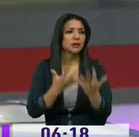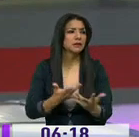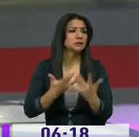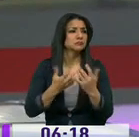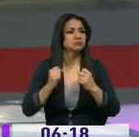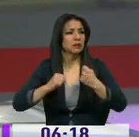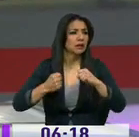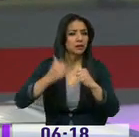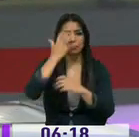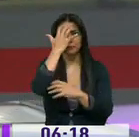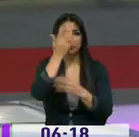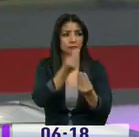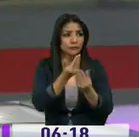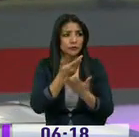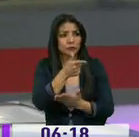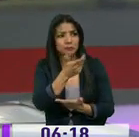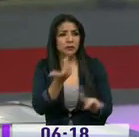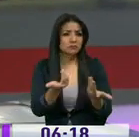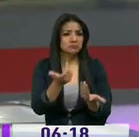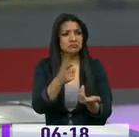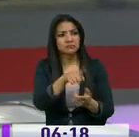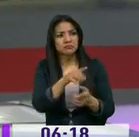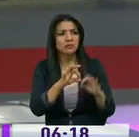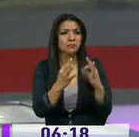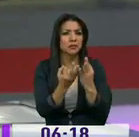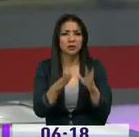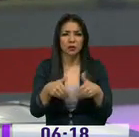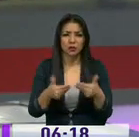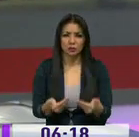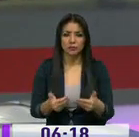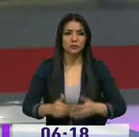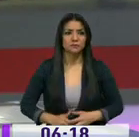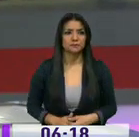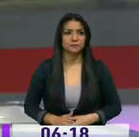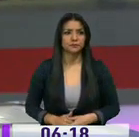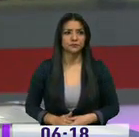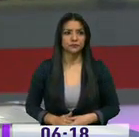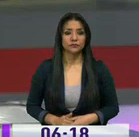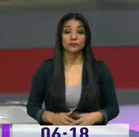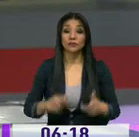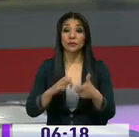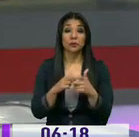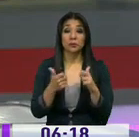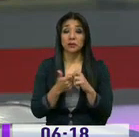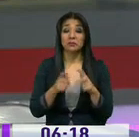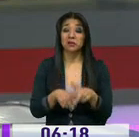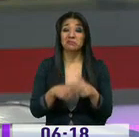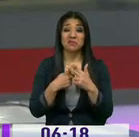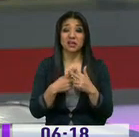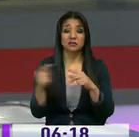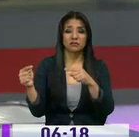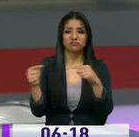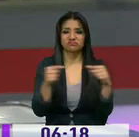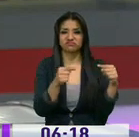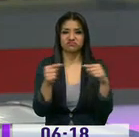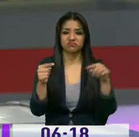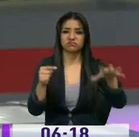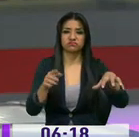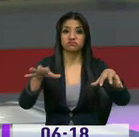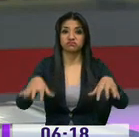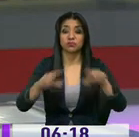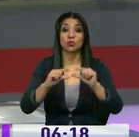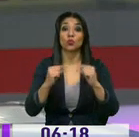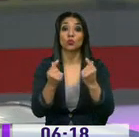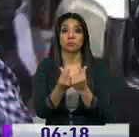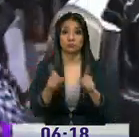angustiados por conocer el estado de sus seres queridos. El problema, dice, habría empezado por una riña entre bandas. Miremos.